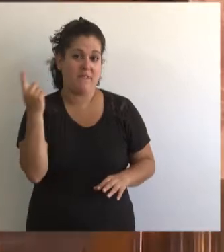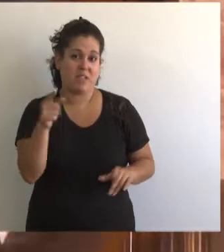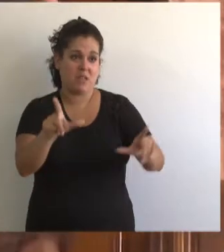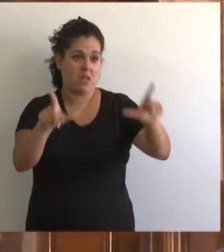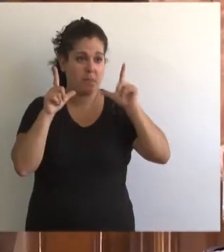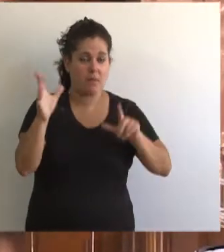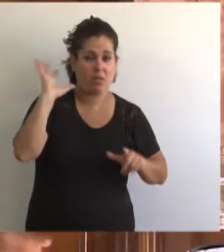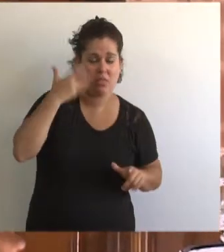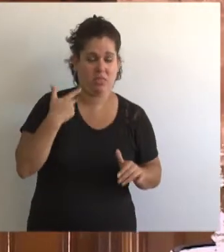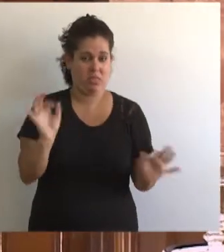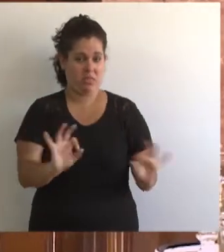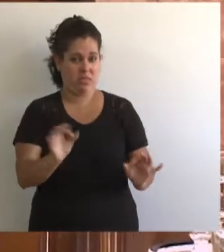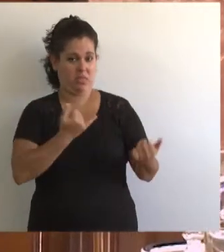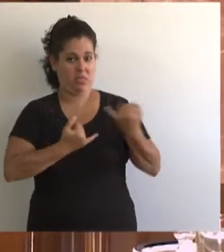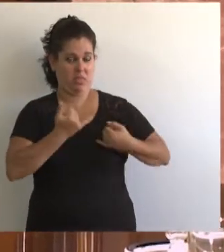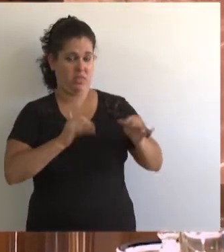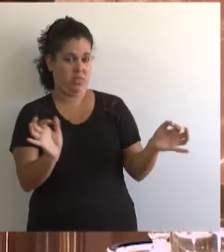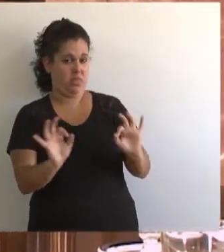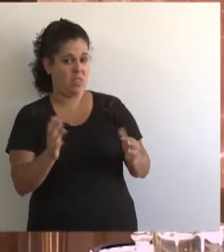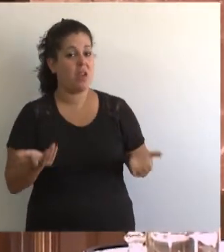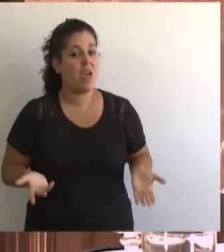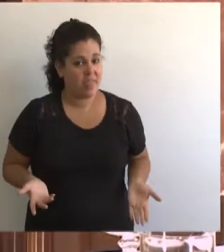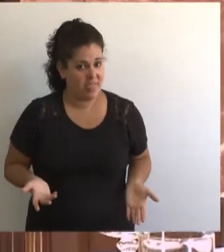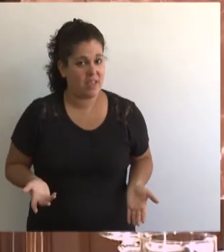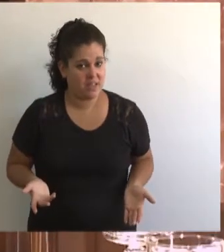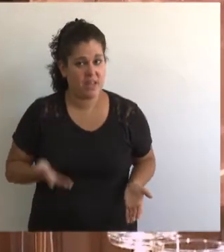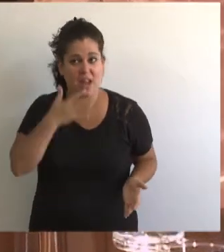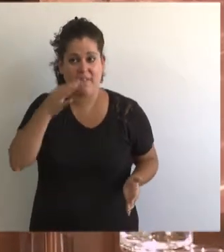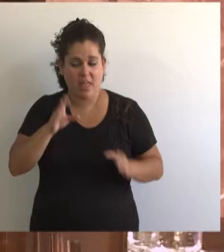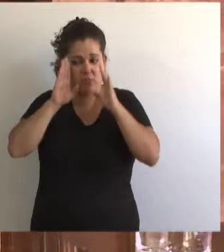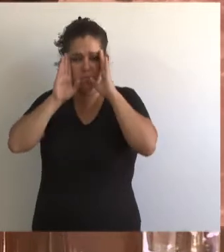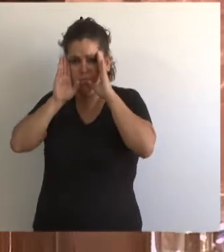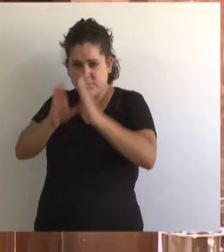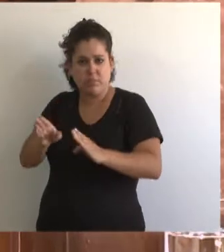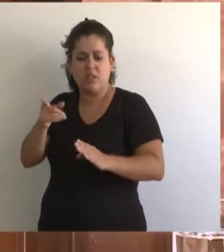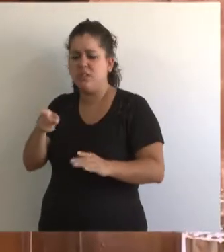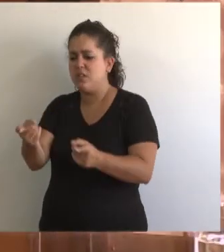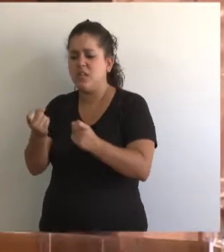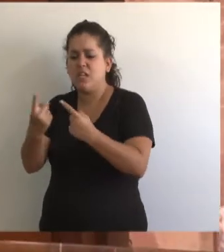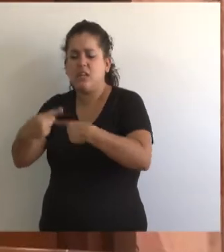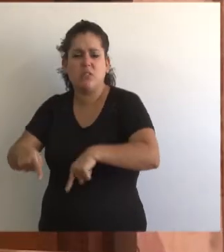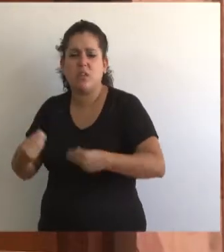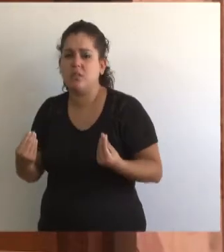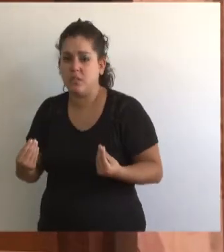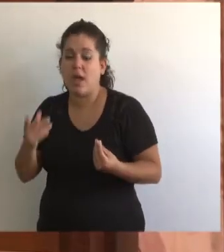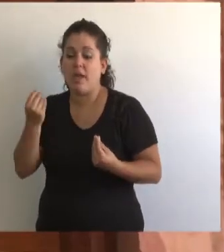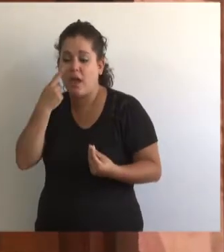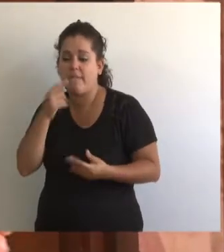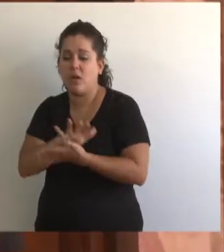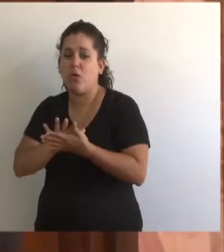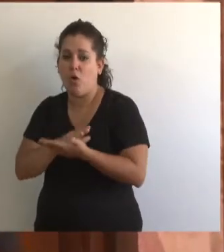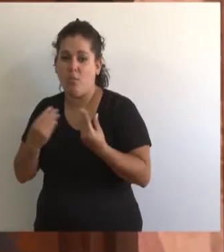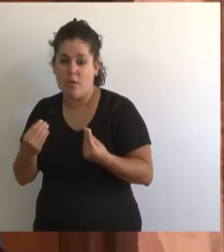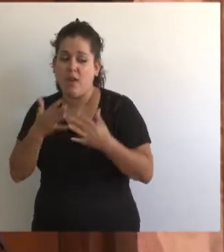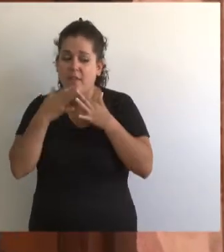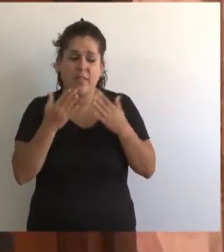veces se alejan de los grandes medios nacionales y de fijar la mirada sobre qué se necesita y cómo